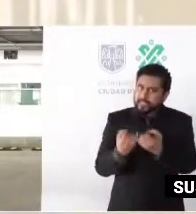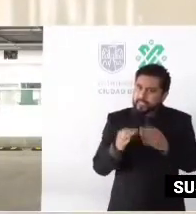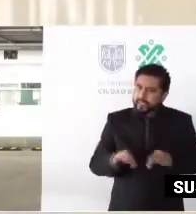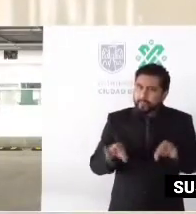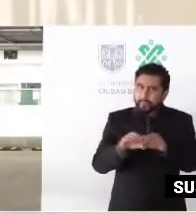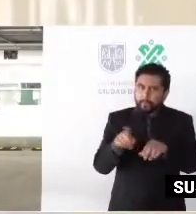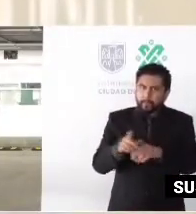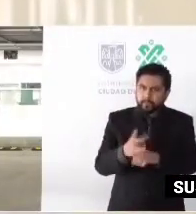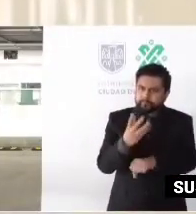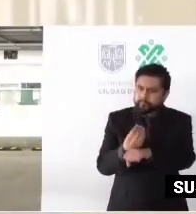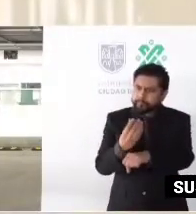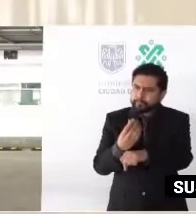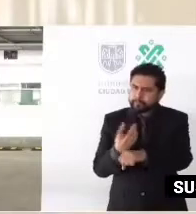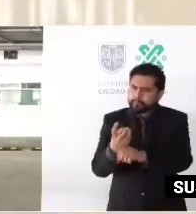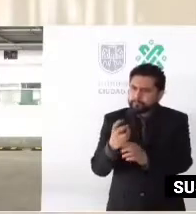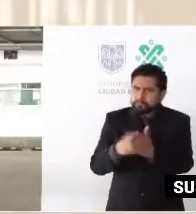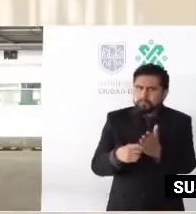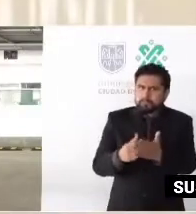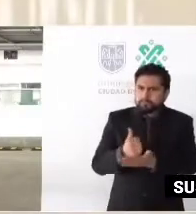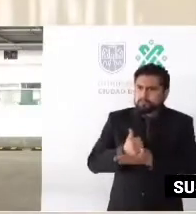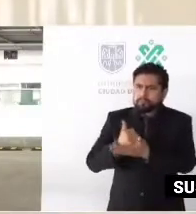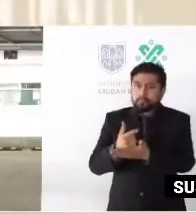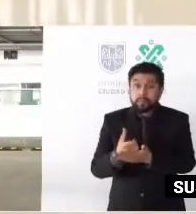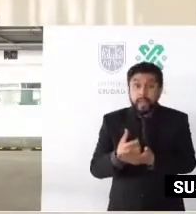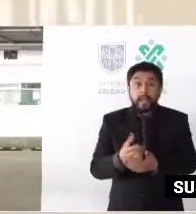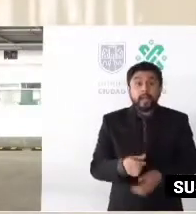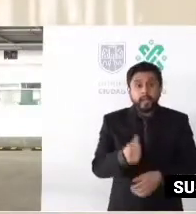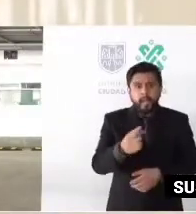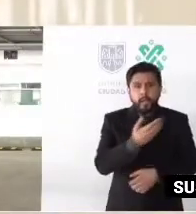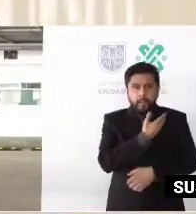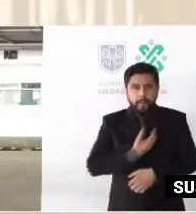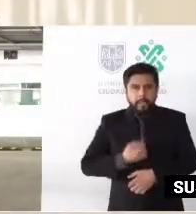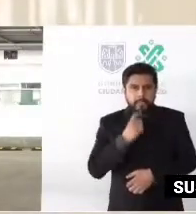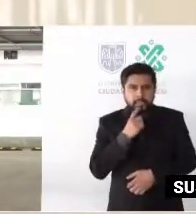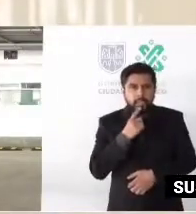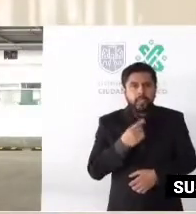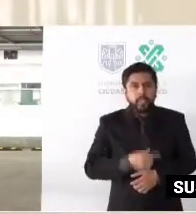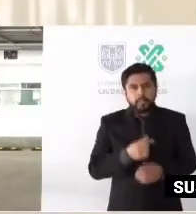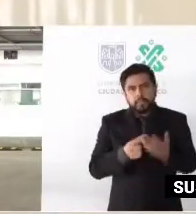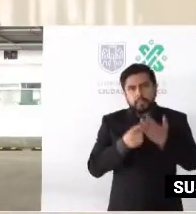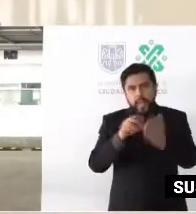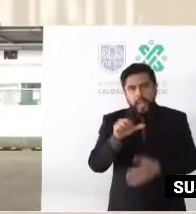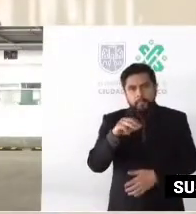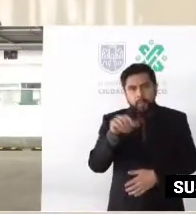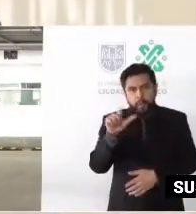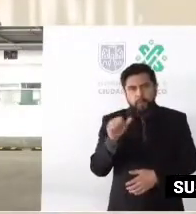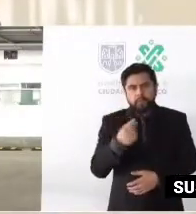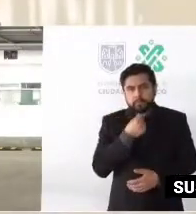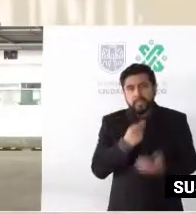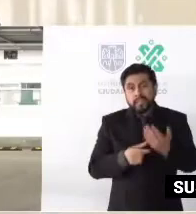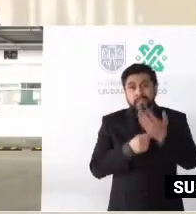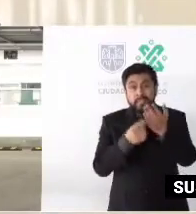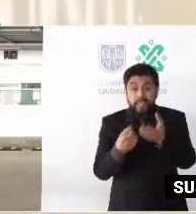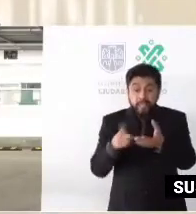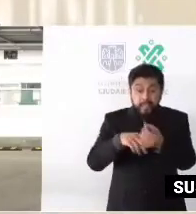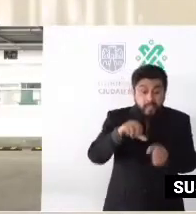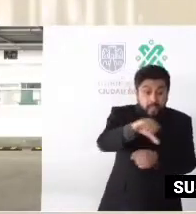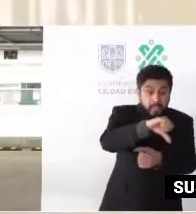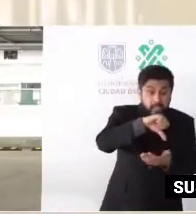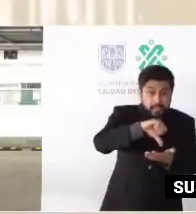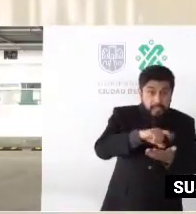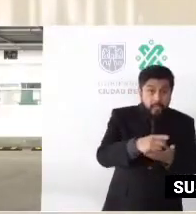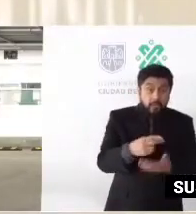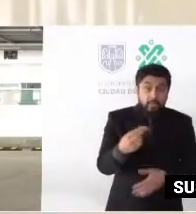Obrador, en cada centro de salud debe haber un médico de la familia, debe de haber